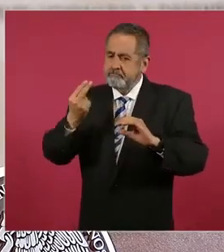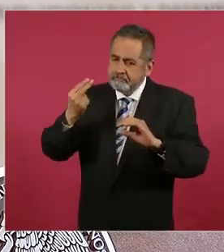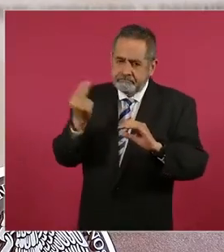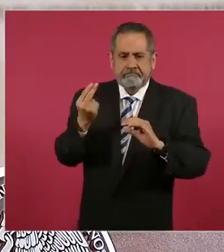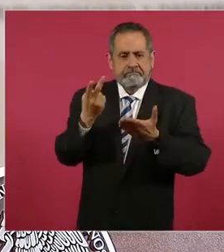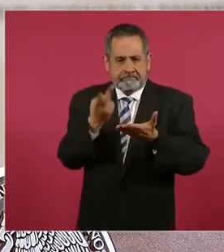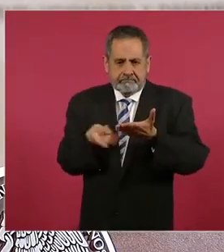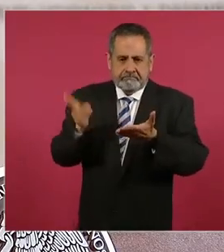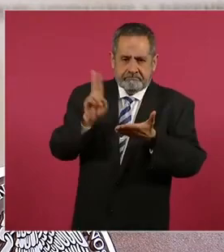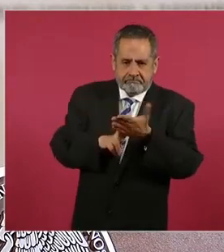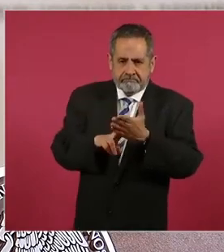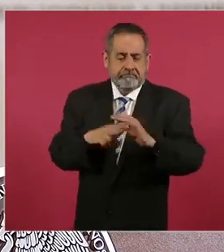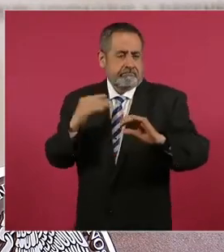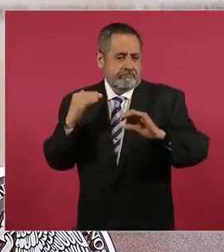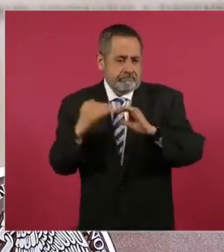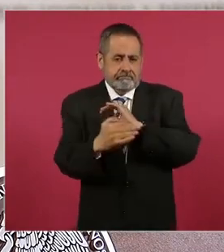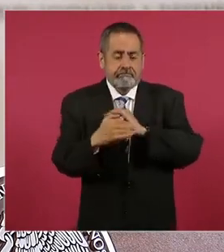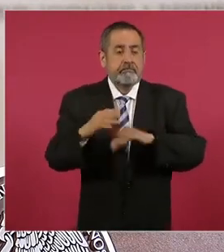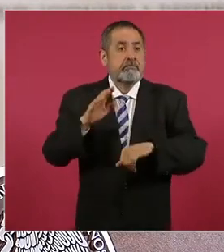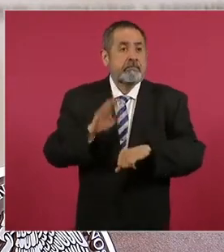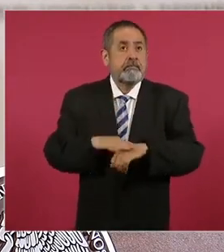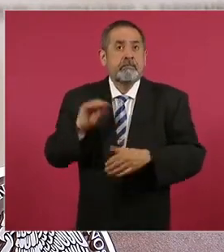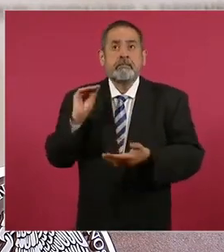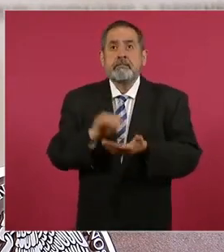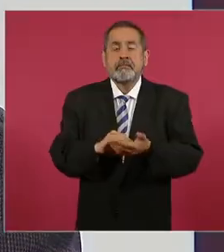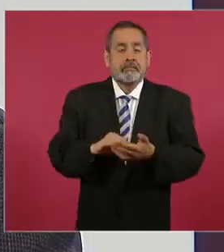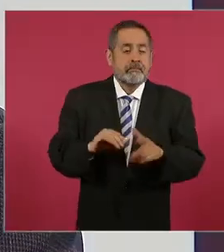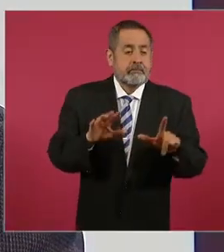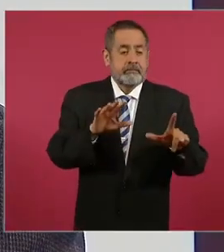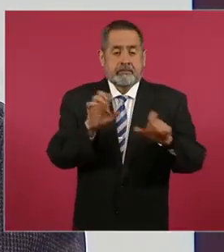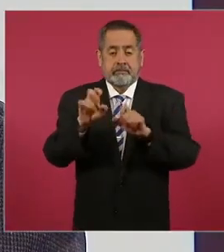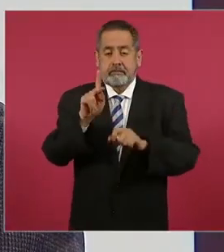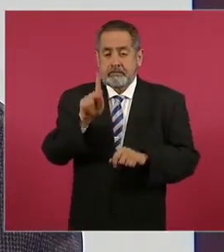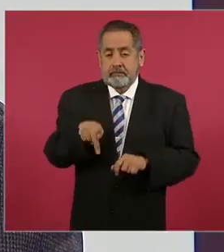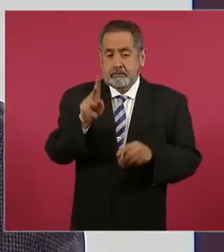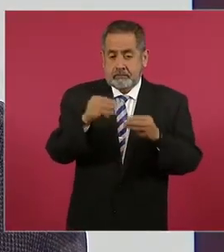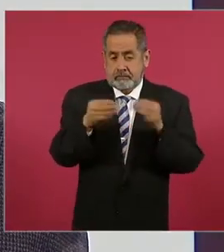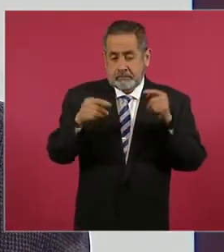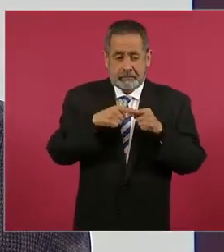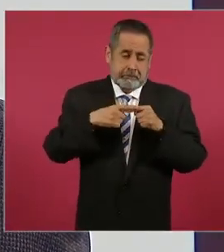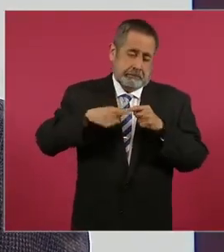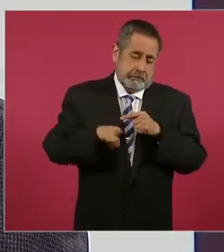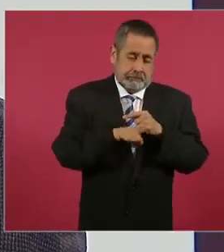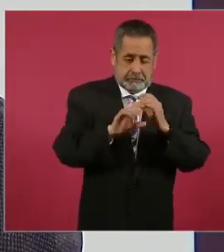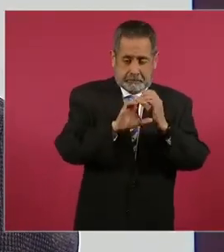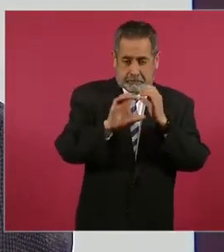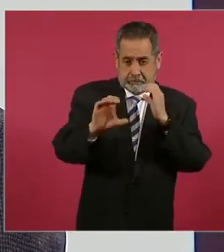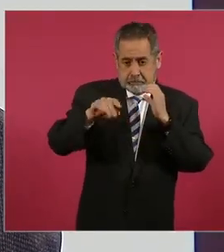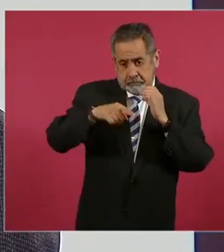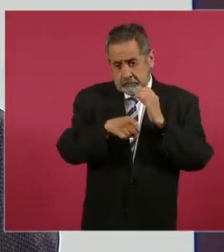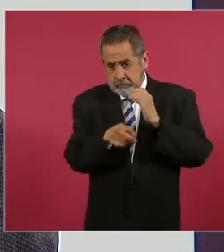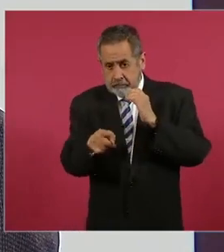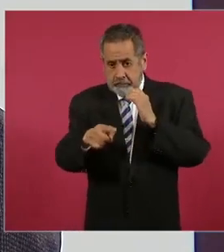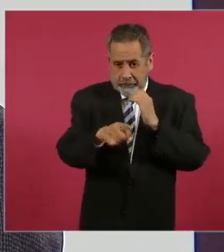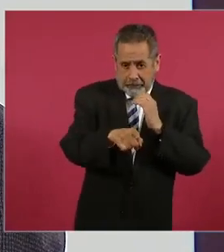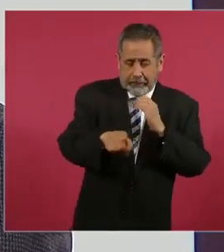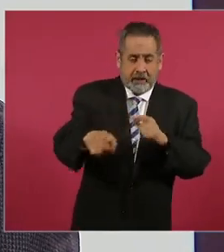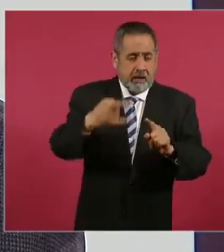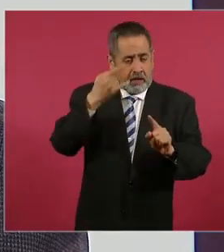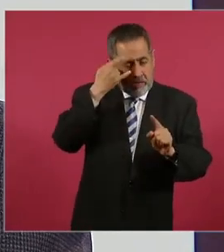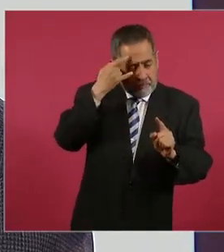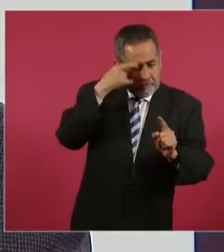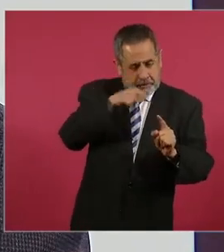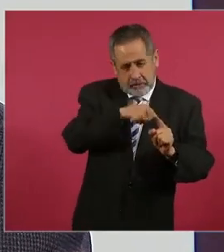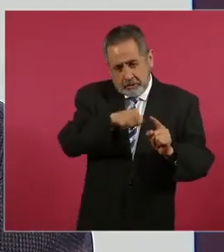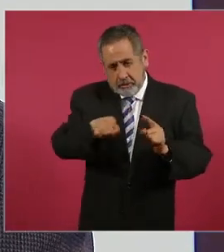la construcción de 700 kilómetros de gasoductos atravesando los estados de Campeche,